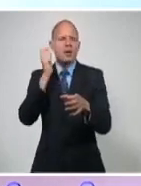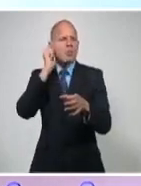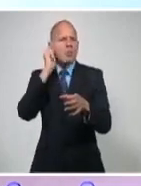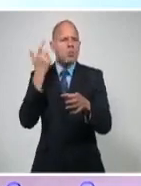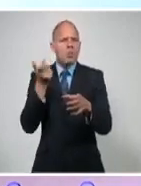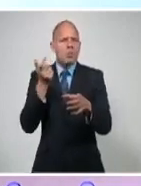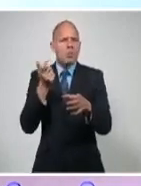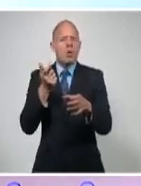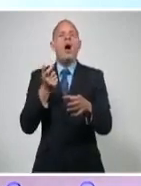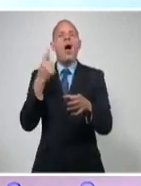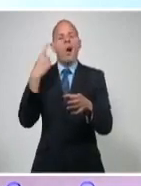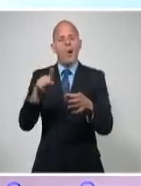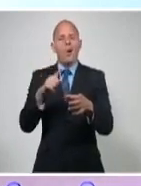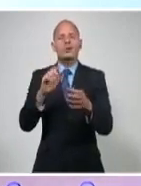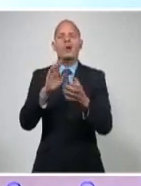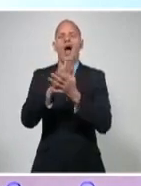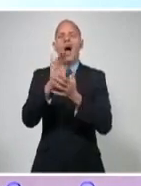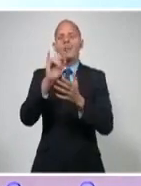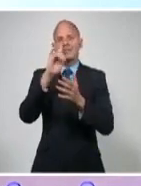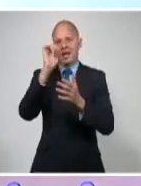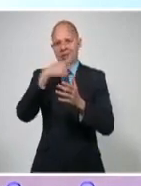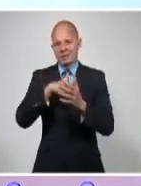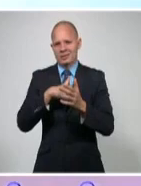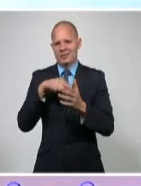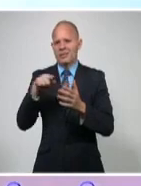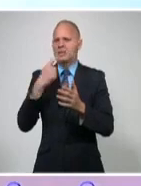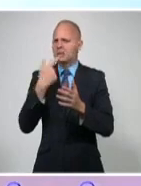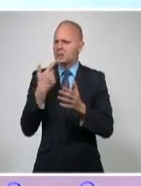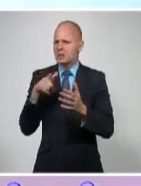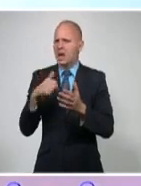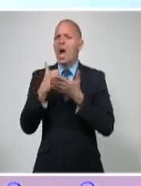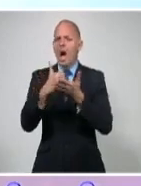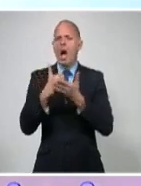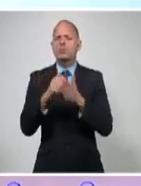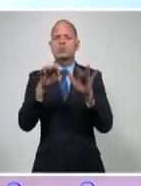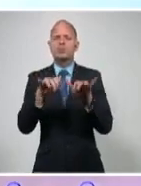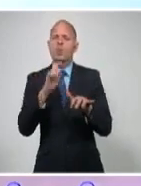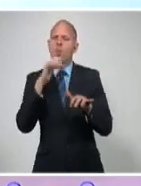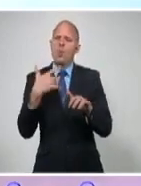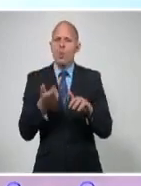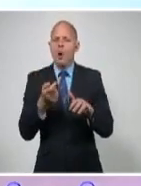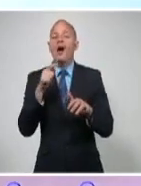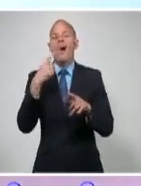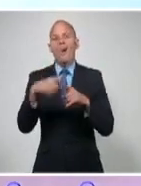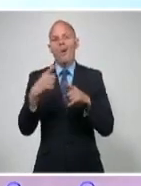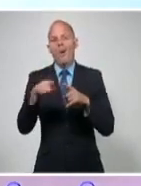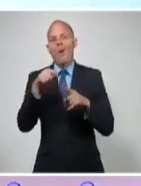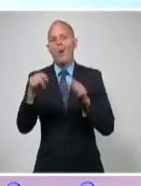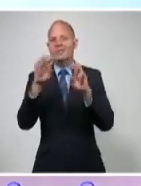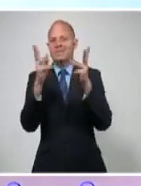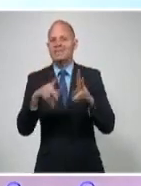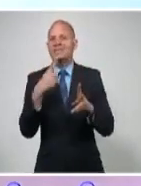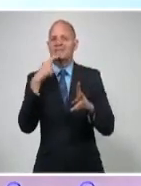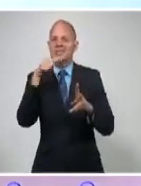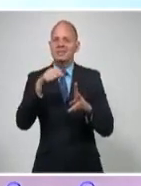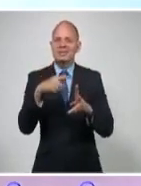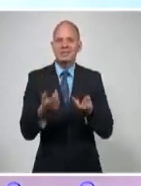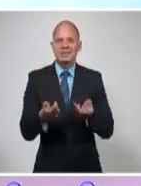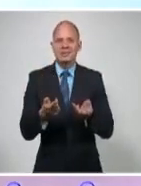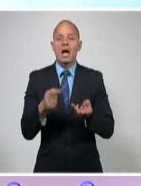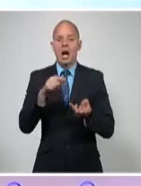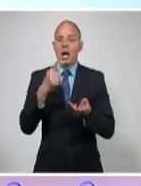es? Colaboradora de ADN Cuba, plataforma, lo hemos dicho, que funciona con fondos de los que ya hablamos, provenientes de la USAID.